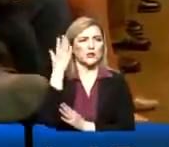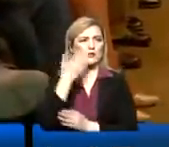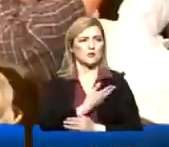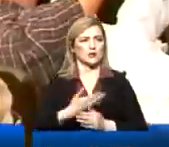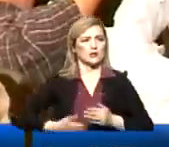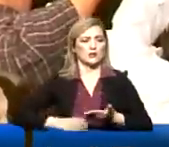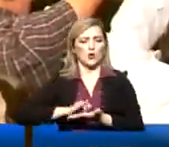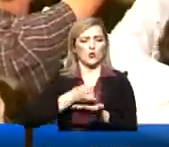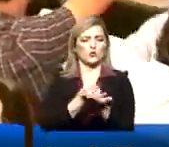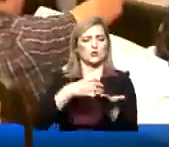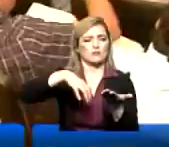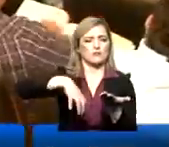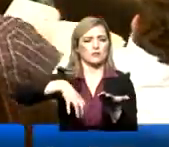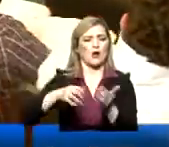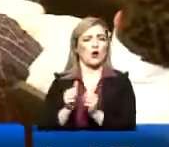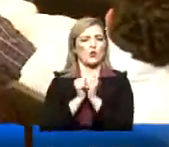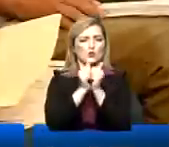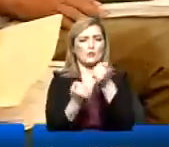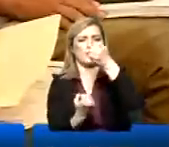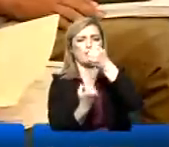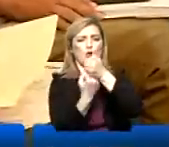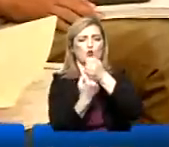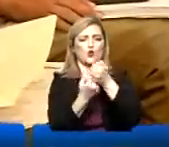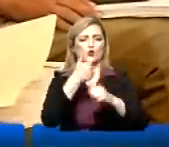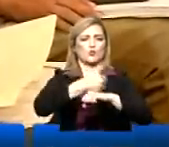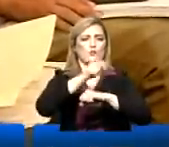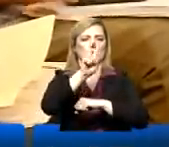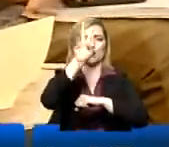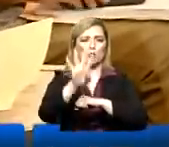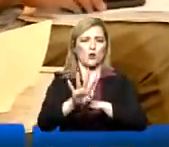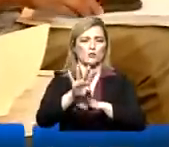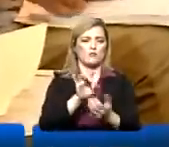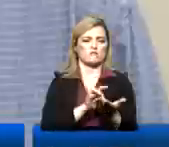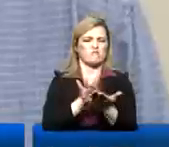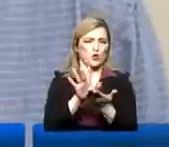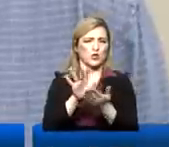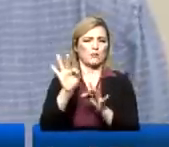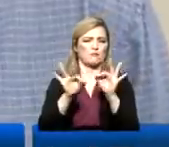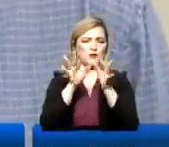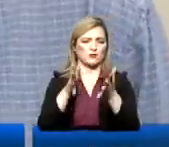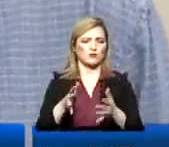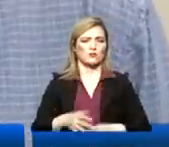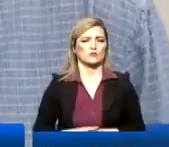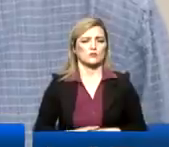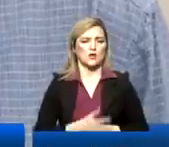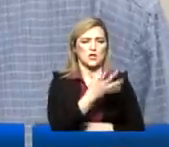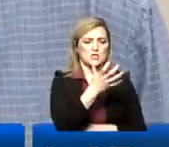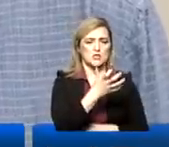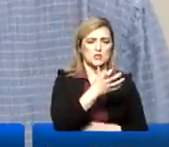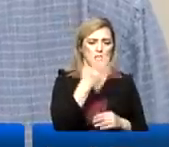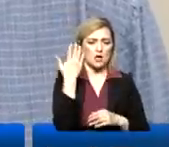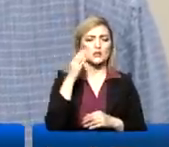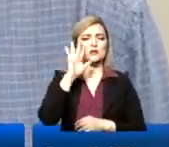juntas parroquiales se logró juntar el apoyo de 24 autoridades para remover de su cargo a Morales. Tenemos 15 alcaldes, 5 de